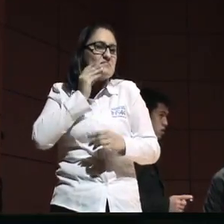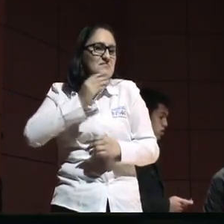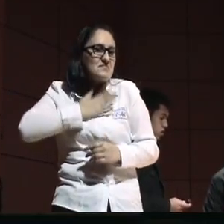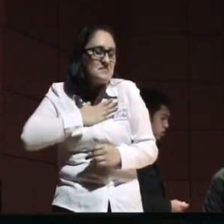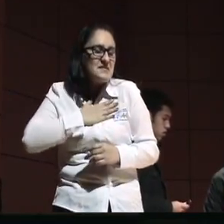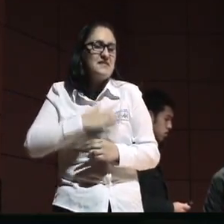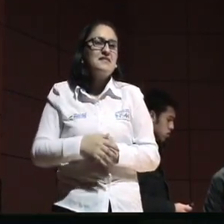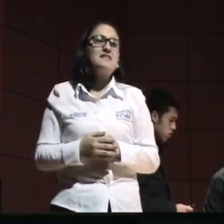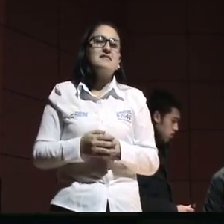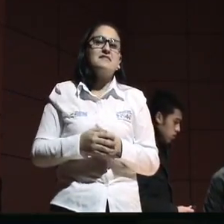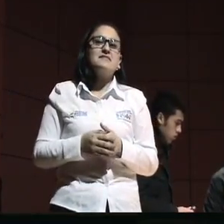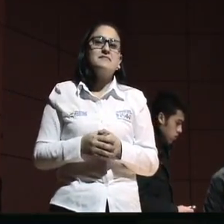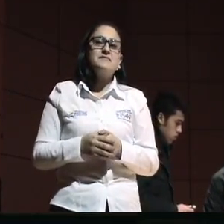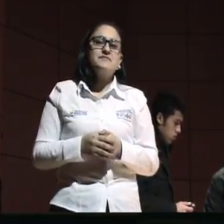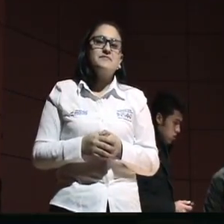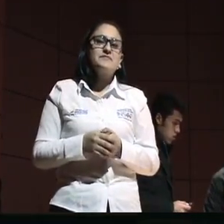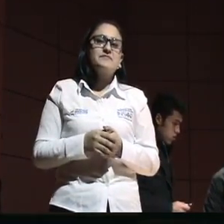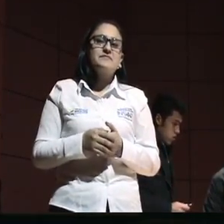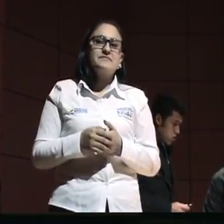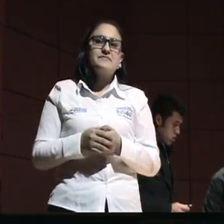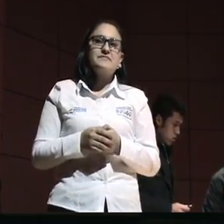lo que ha sido